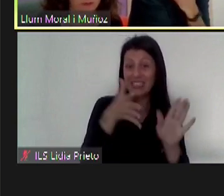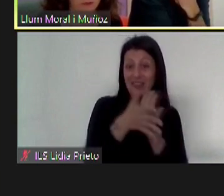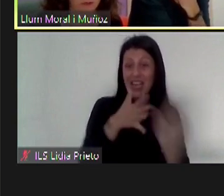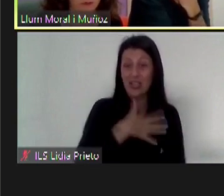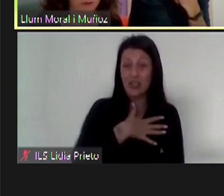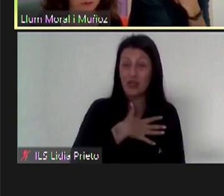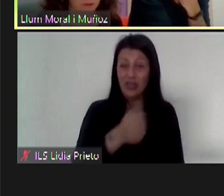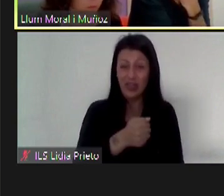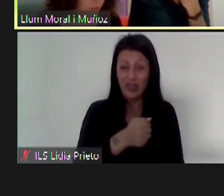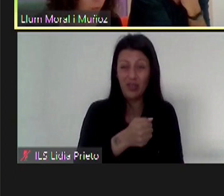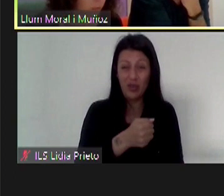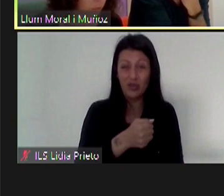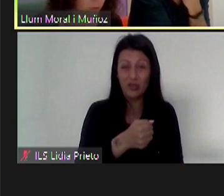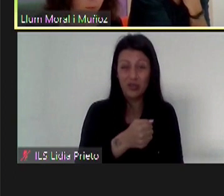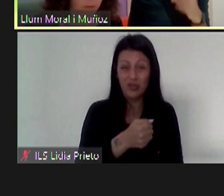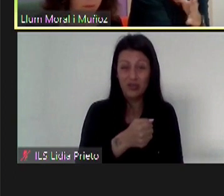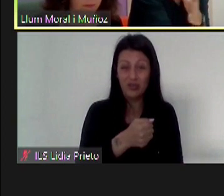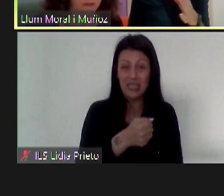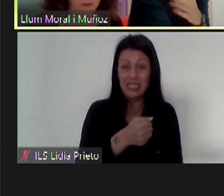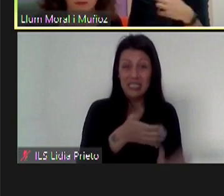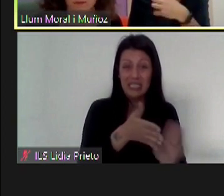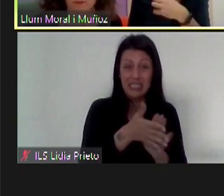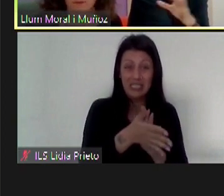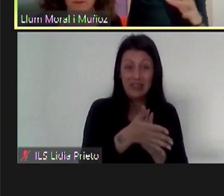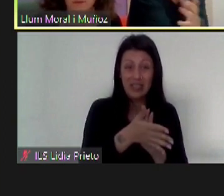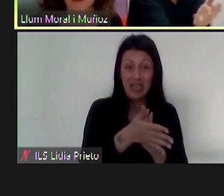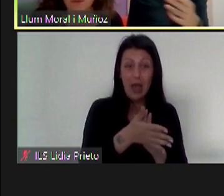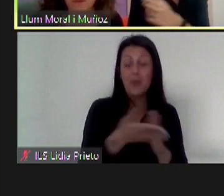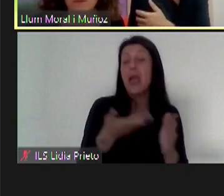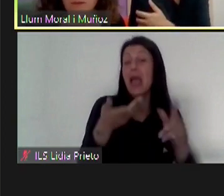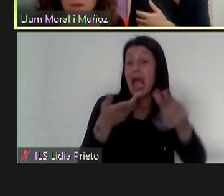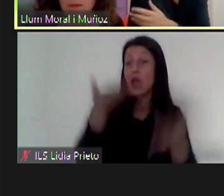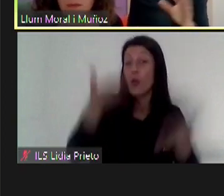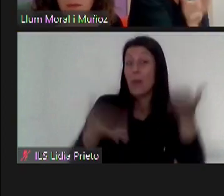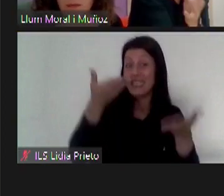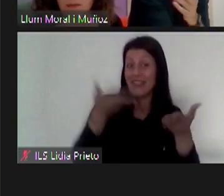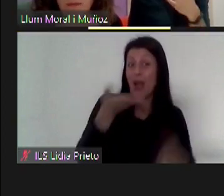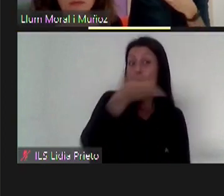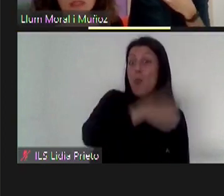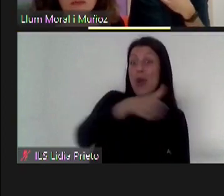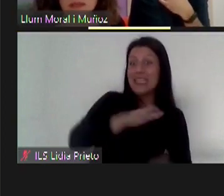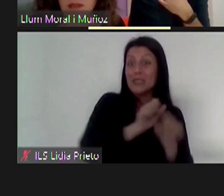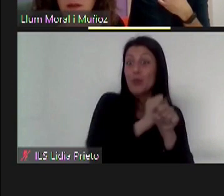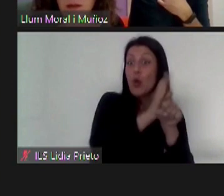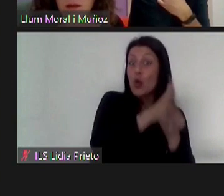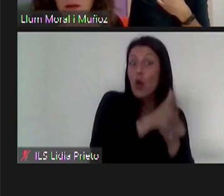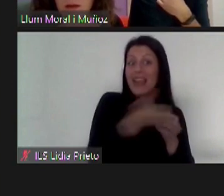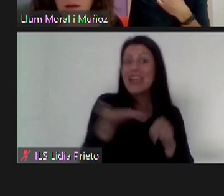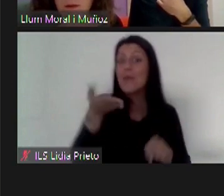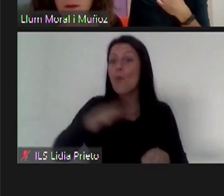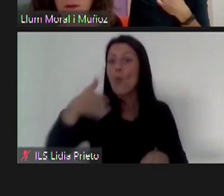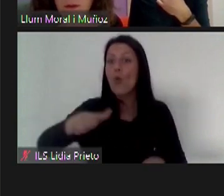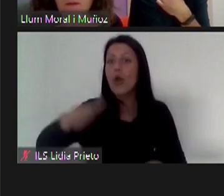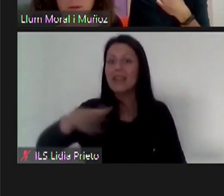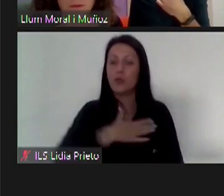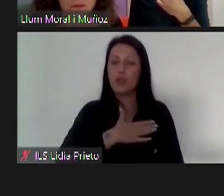suicidio que el COVID en personas menores de 50 años. Ahí tenéis la comparativa. Perdona, Sí, perdona, Pablo, voy a